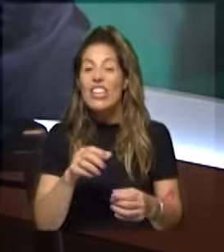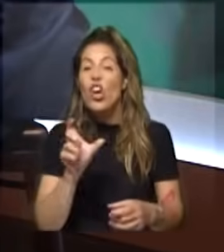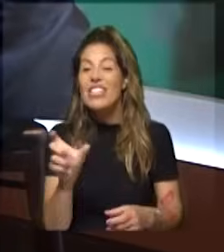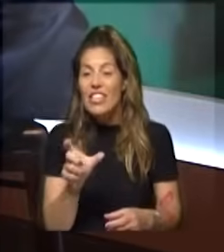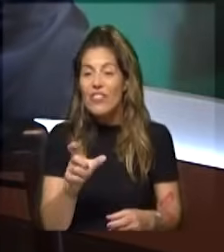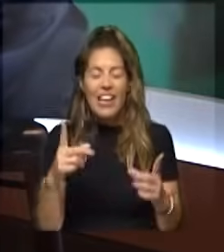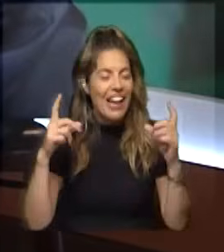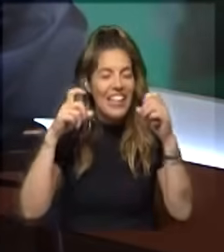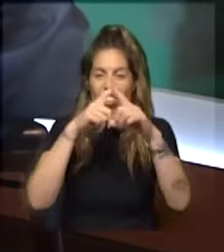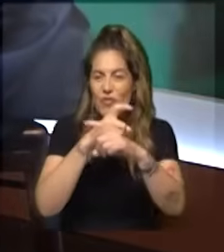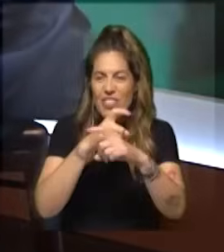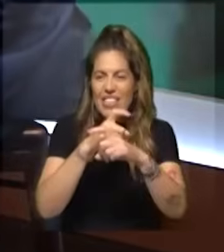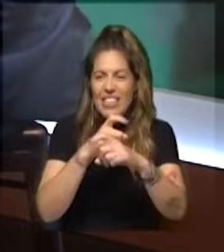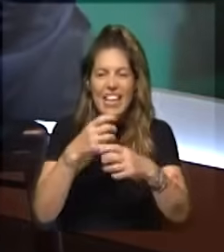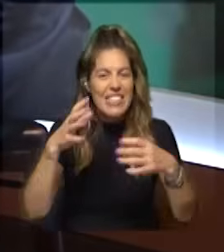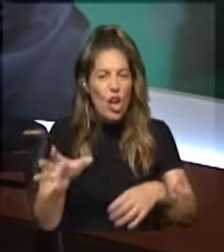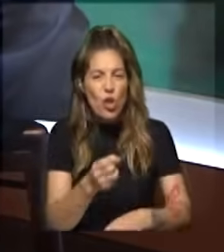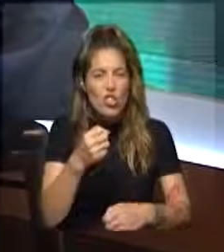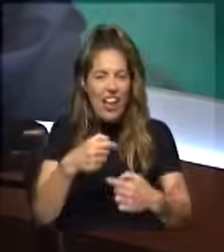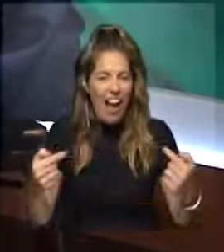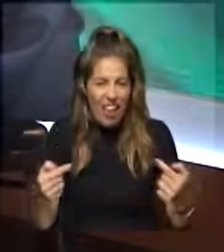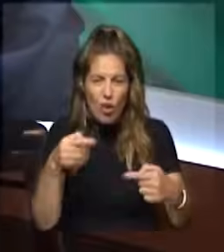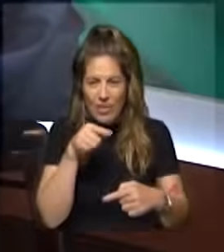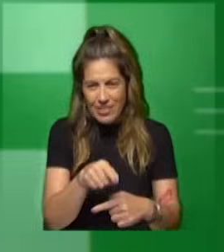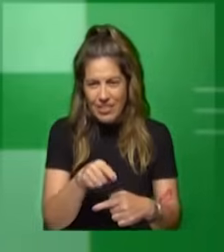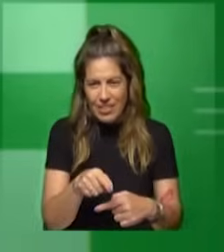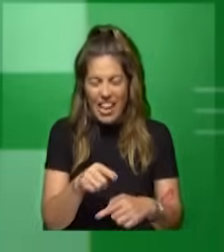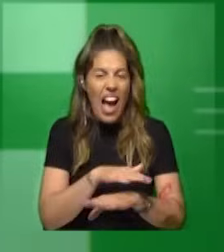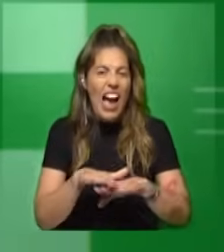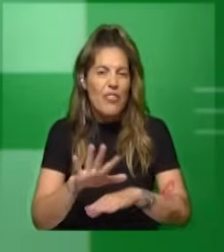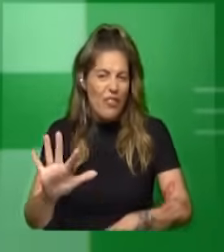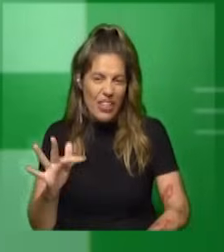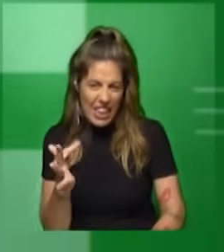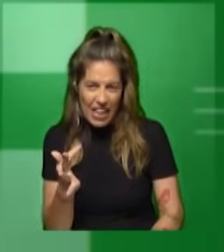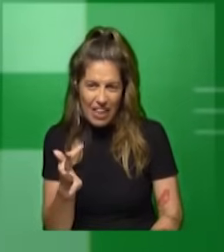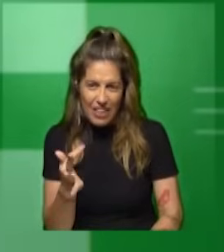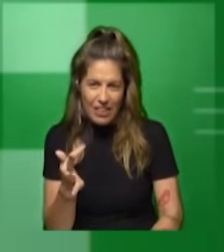muy difícil que se consiga hacer algo a nivel federal,